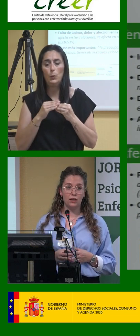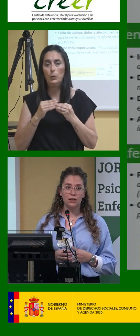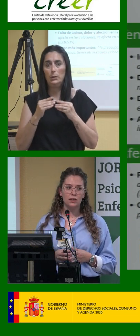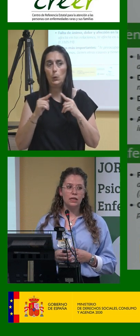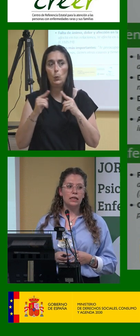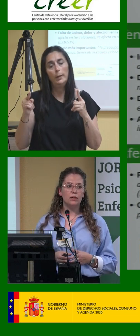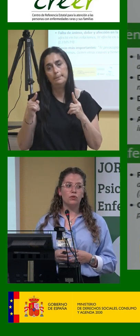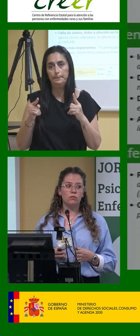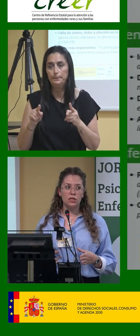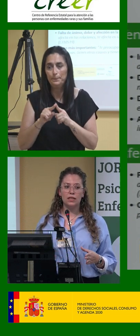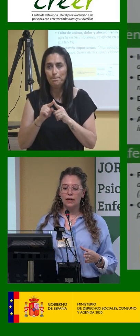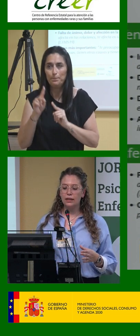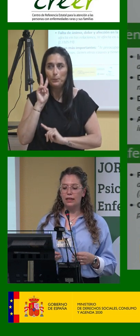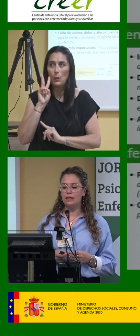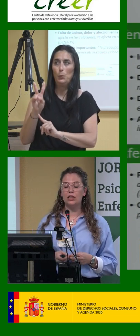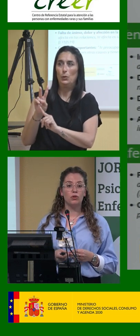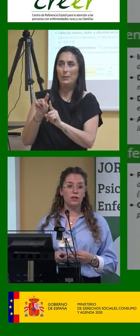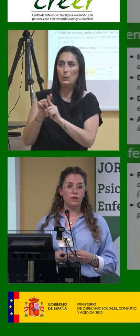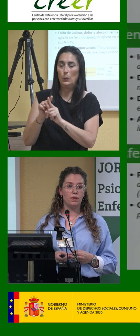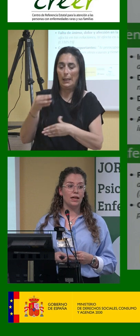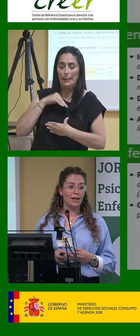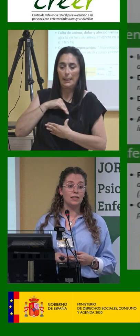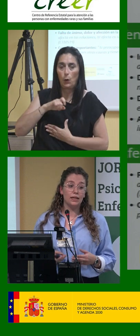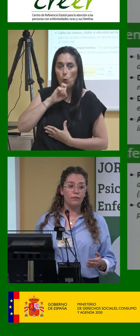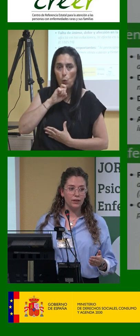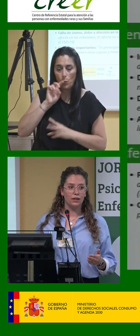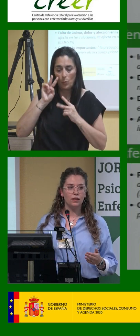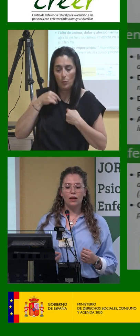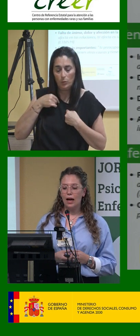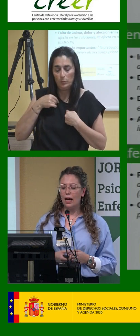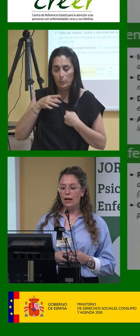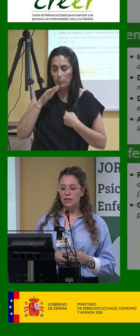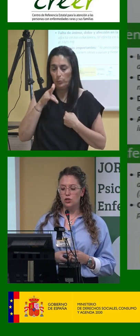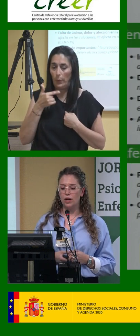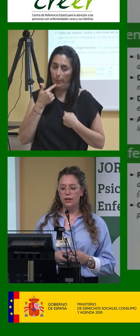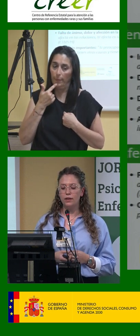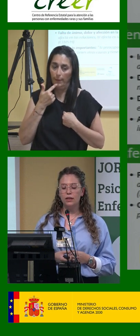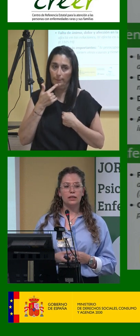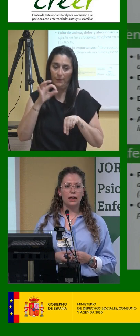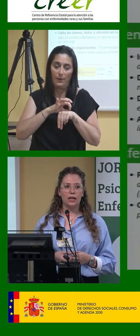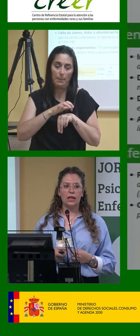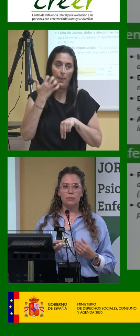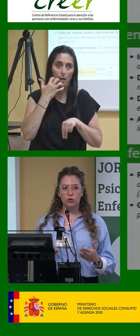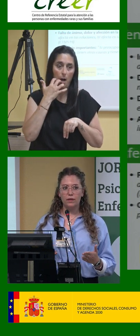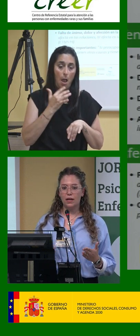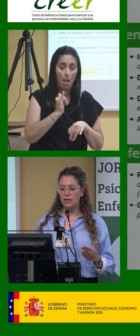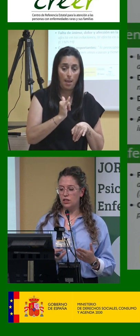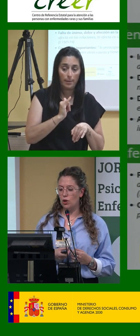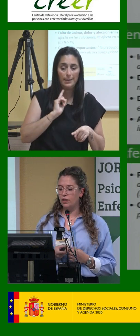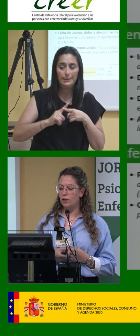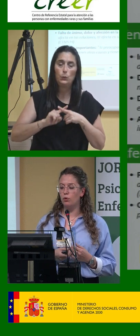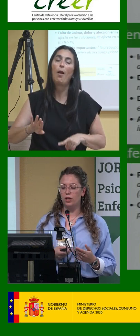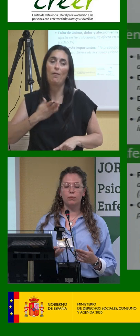interpretaciones internas. Y podemos destacar que tener una enfermedad rara sí que afecta a la sexualidad, ya que hay gran importancia en